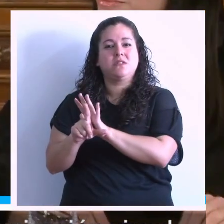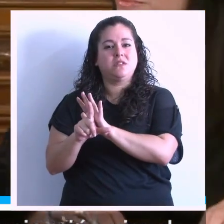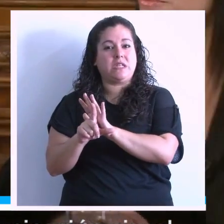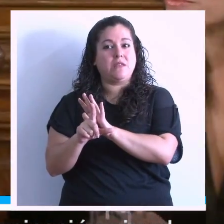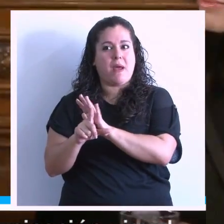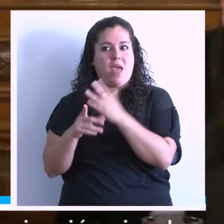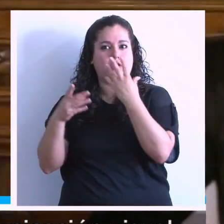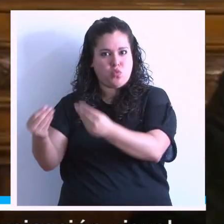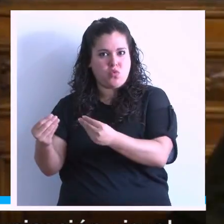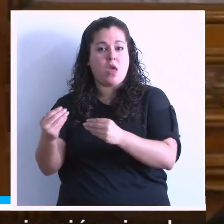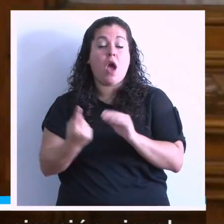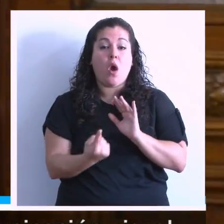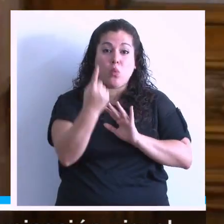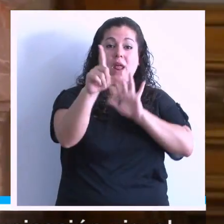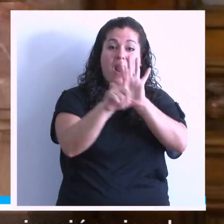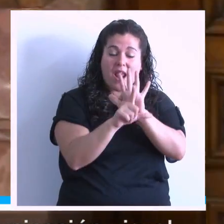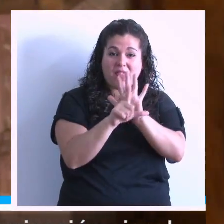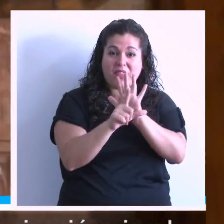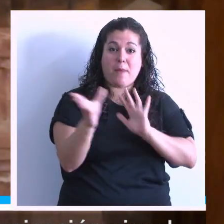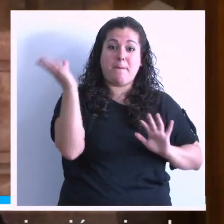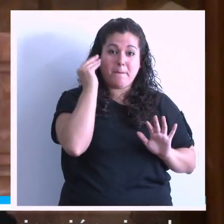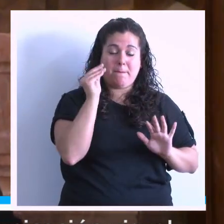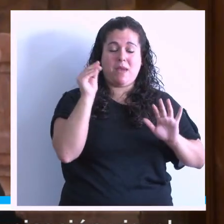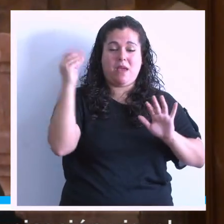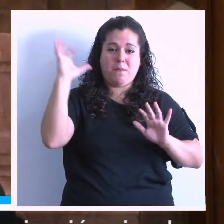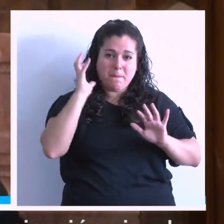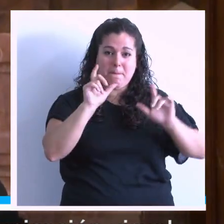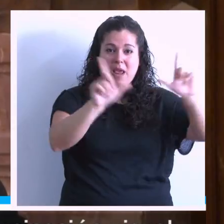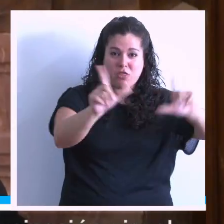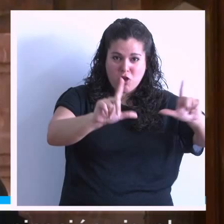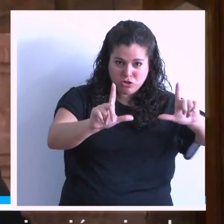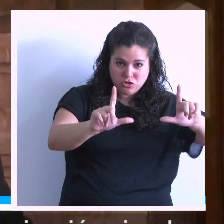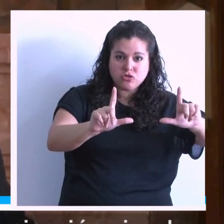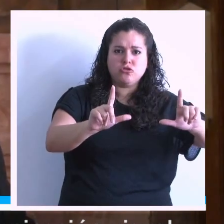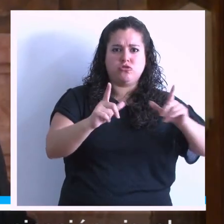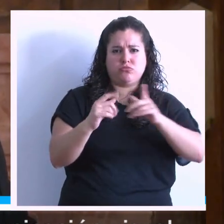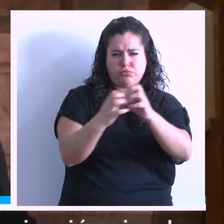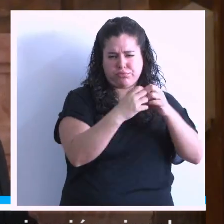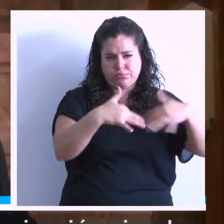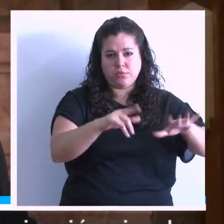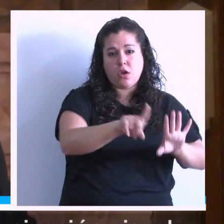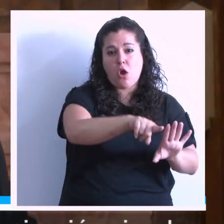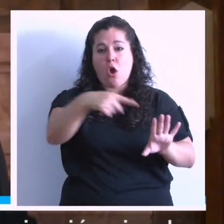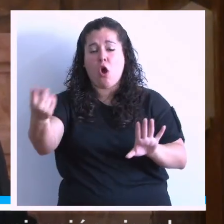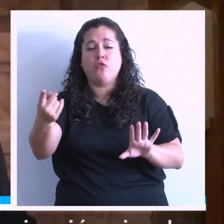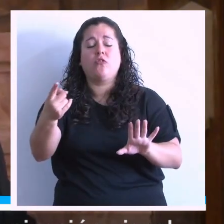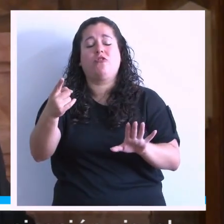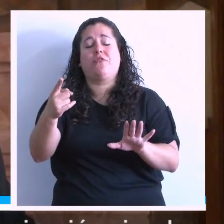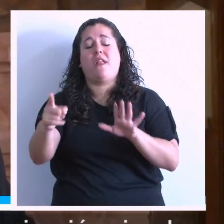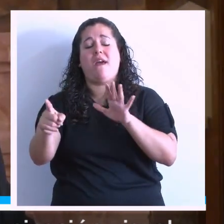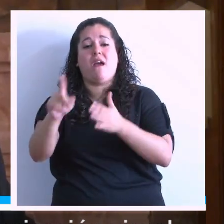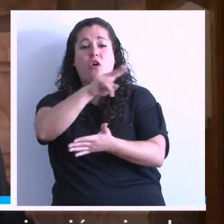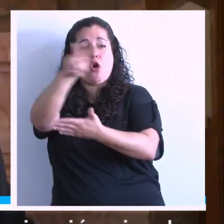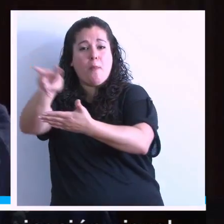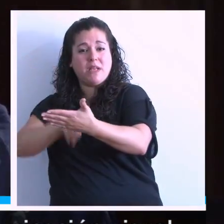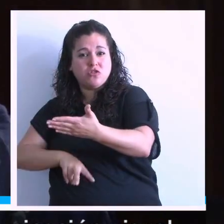este proyecto. Una es la de medios, que todo el mundo conoce y fue muy debatida, y hoy aceptada, y la otra es la